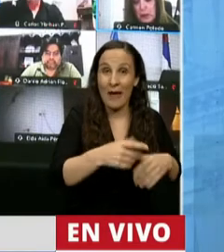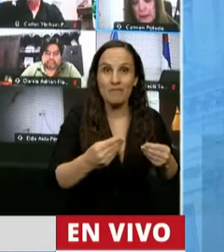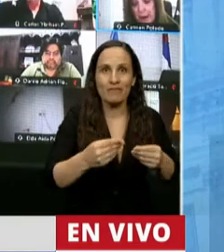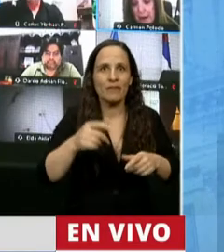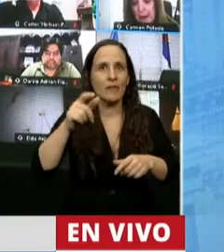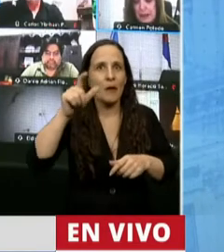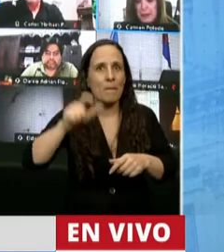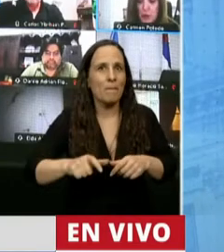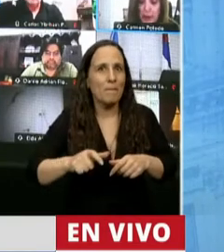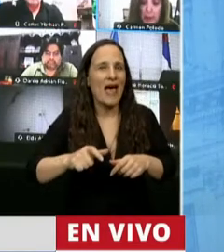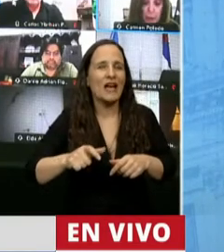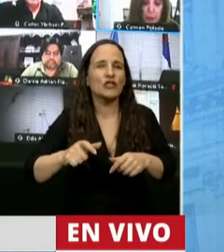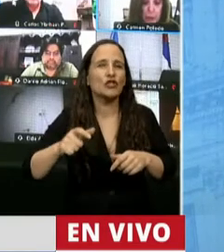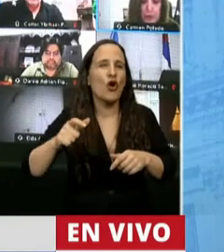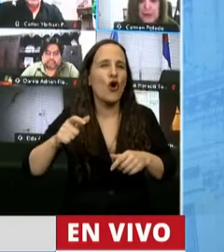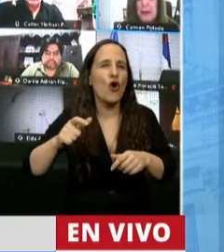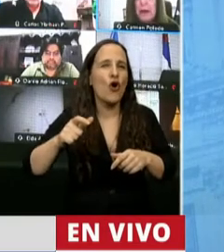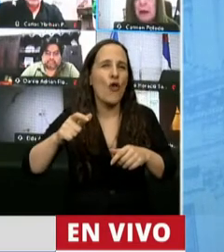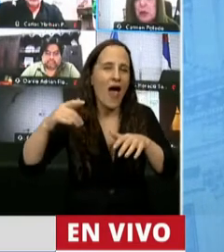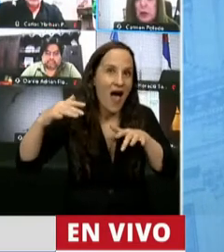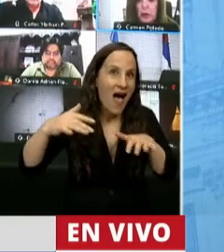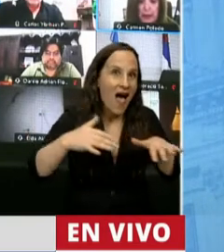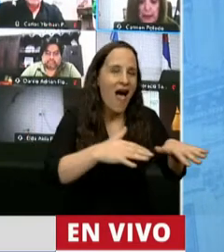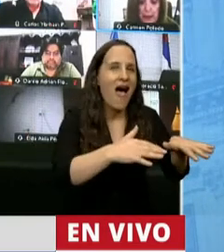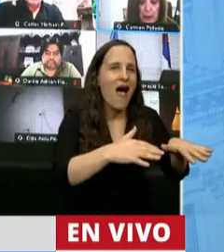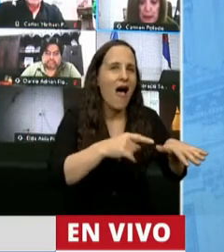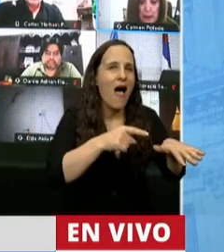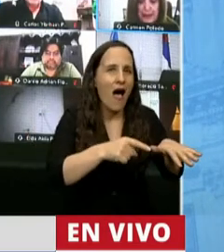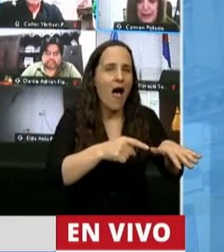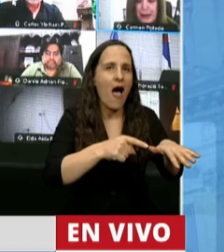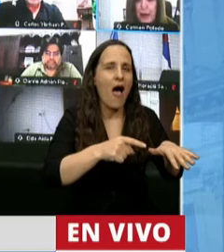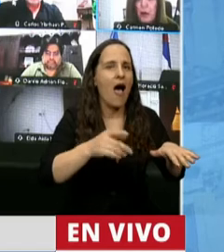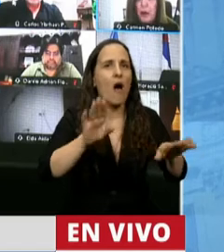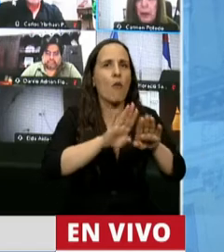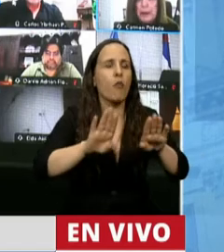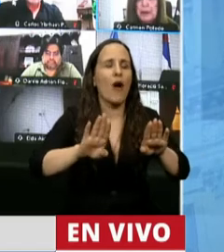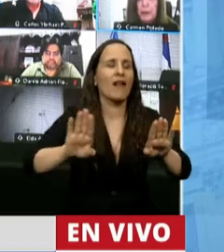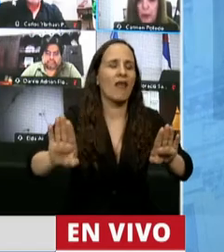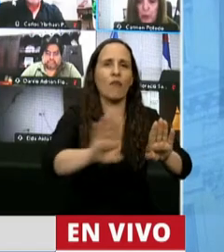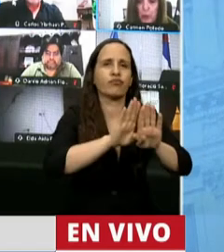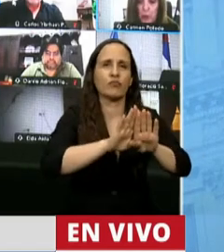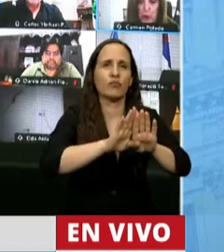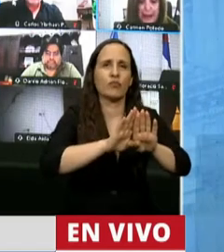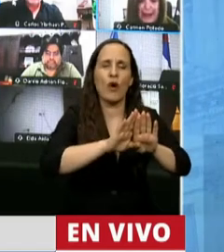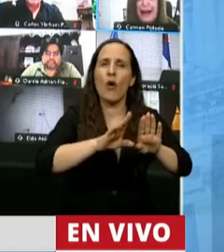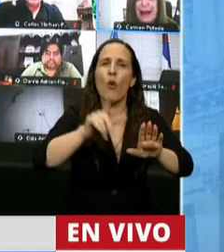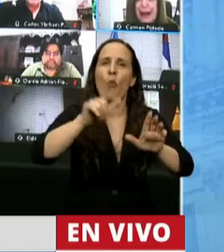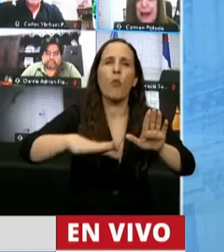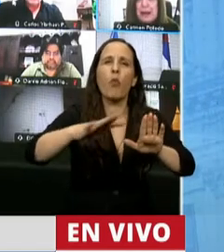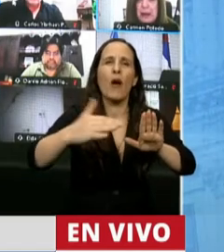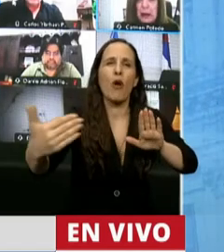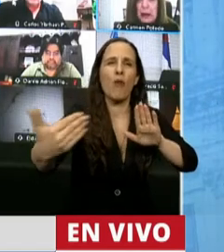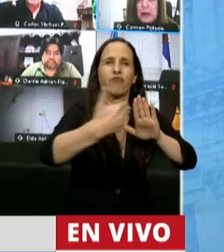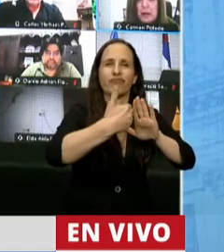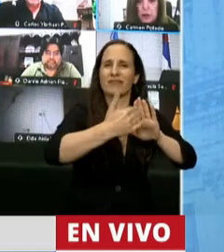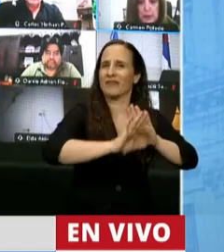esa persona que han puesto por encima de la razón y de la ley, le cerraron las puertas al pueblo, en la cara y sin